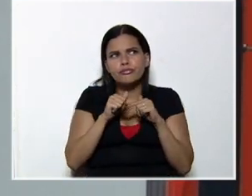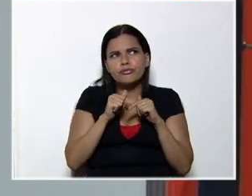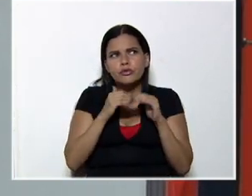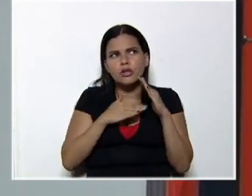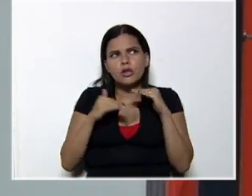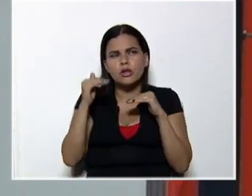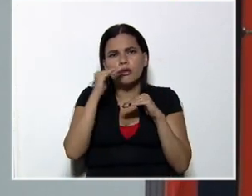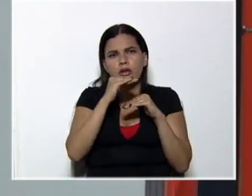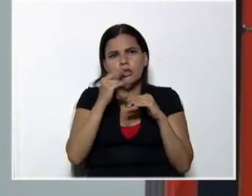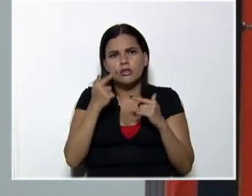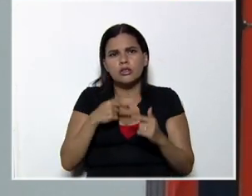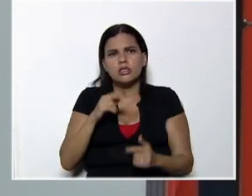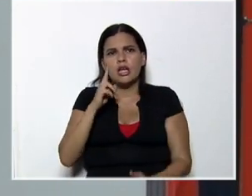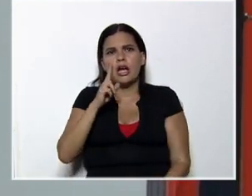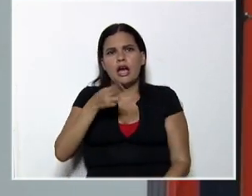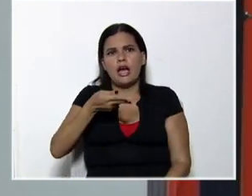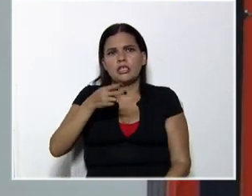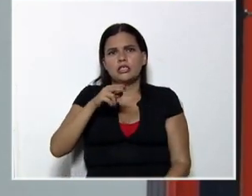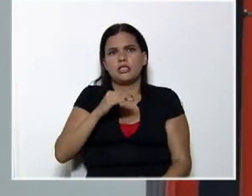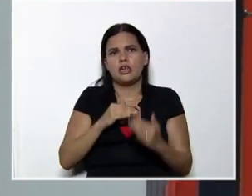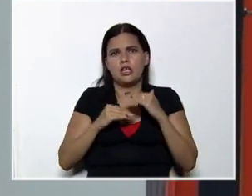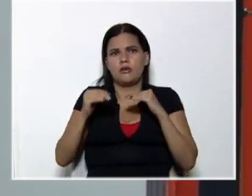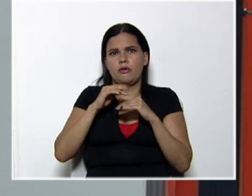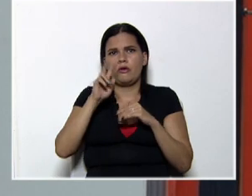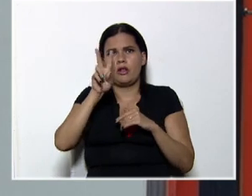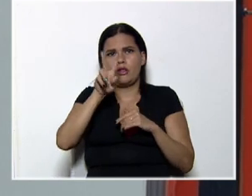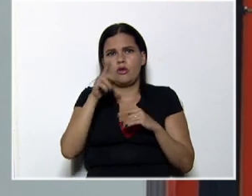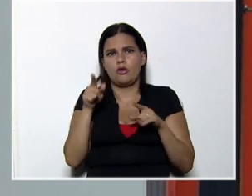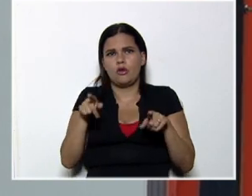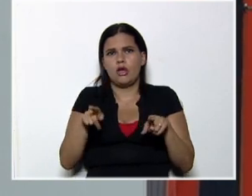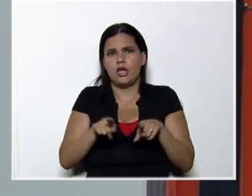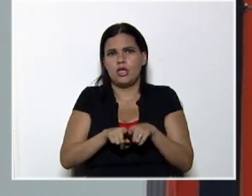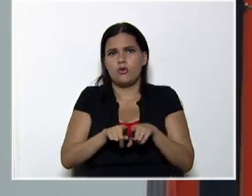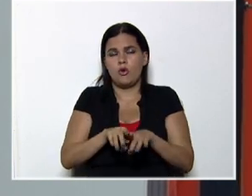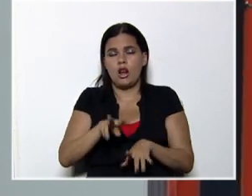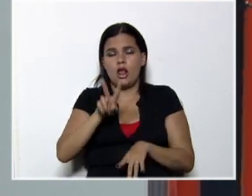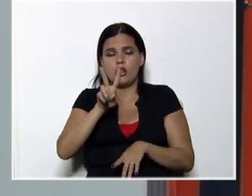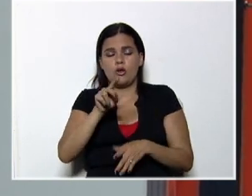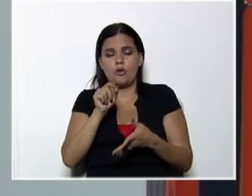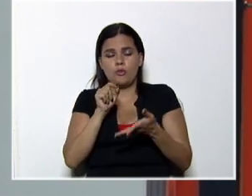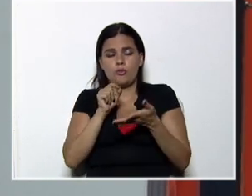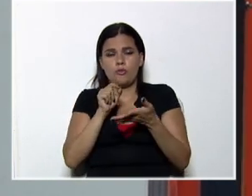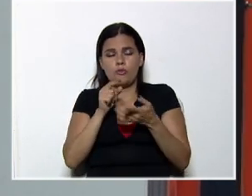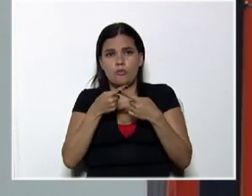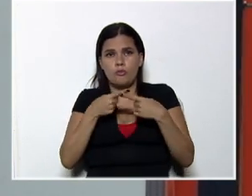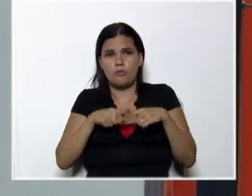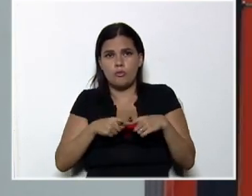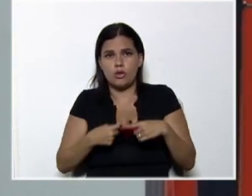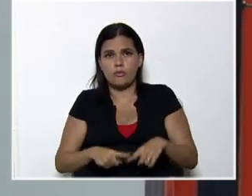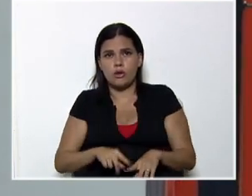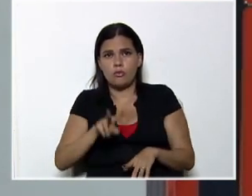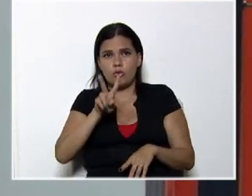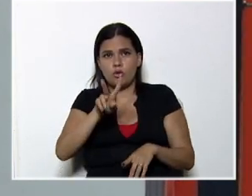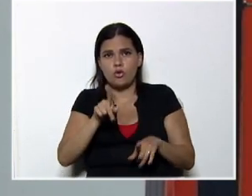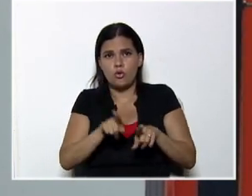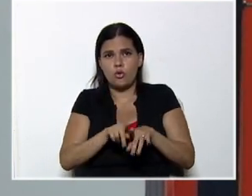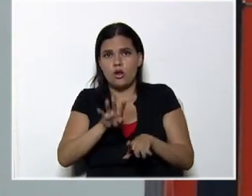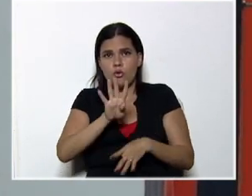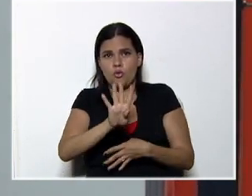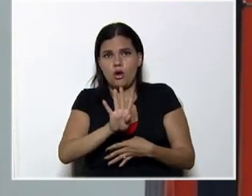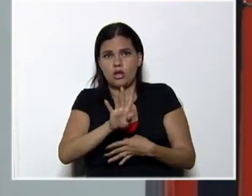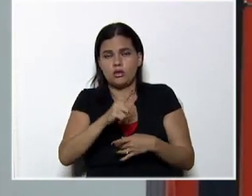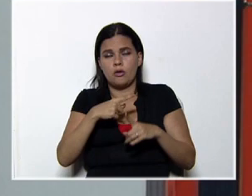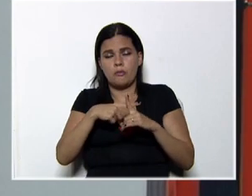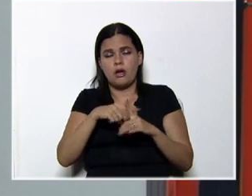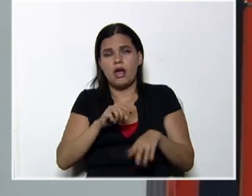al cuadrado es igual a 4, sería 2 por 2, 4, más 3 por